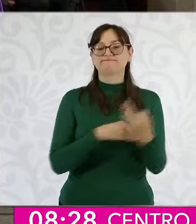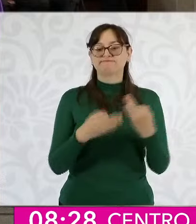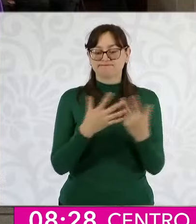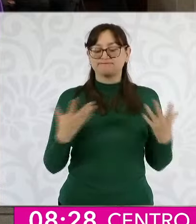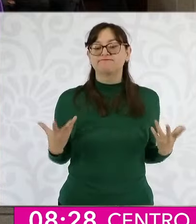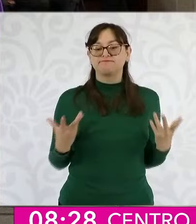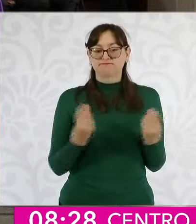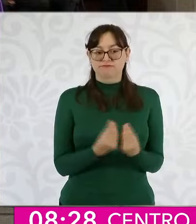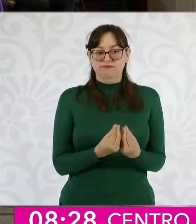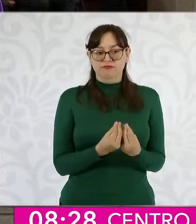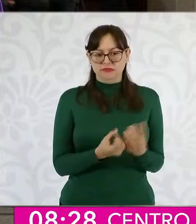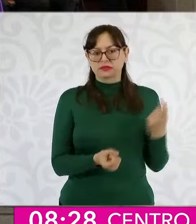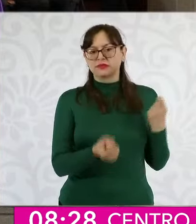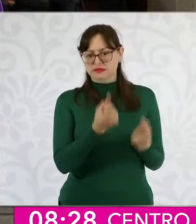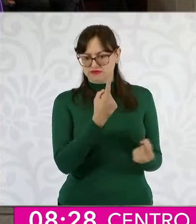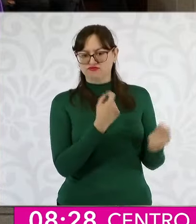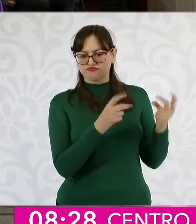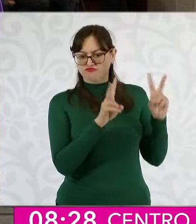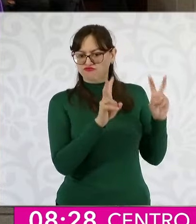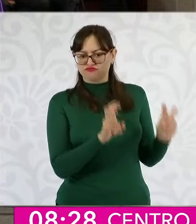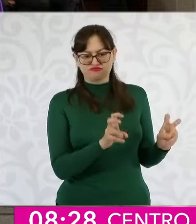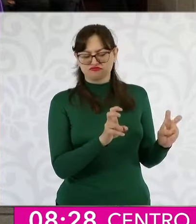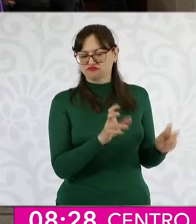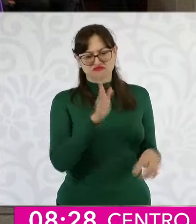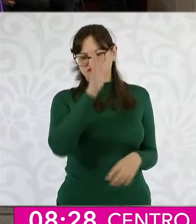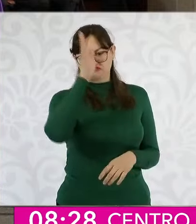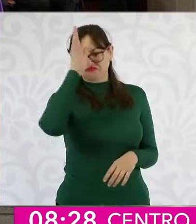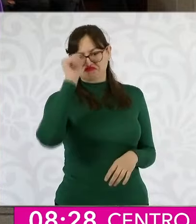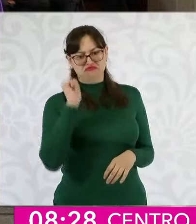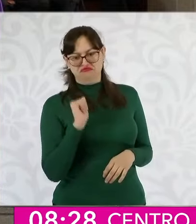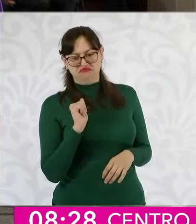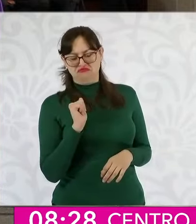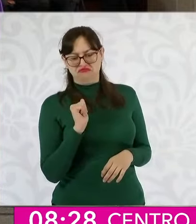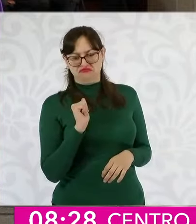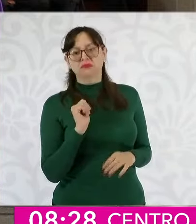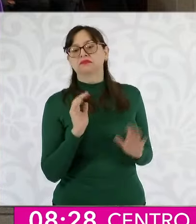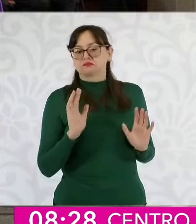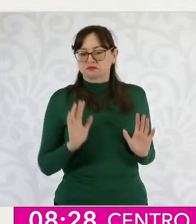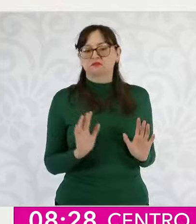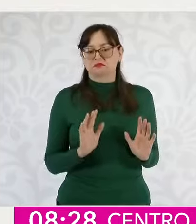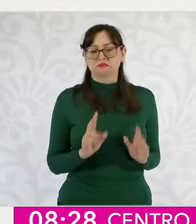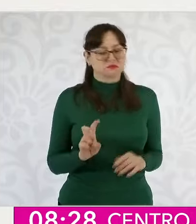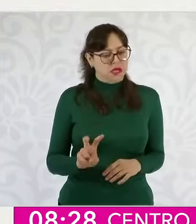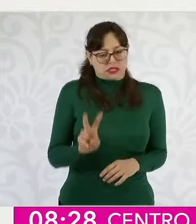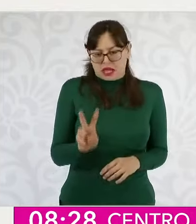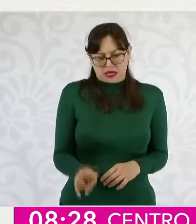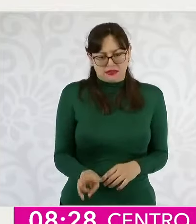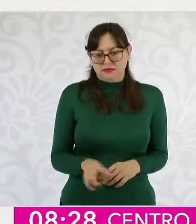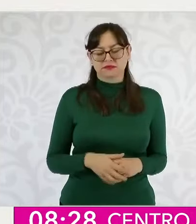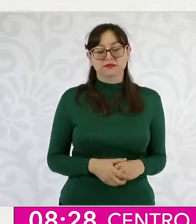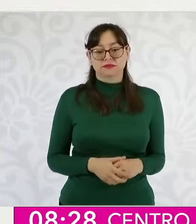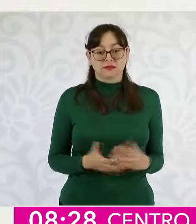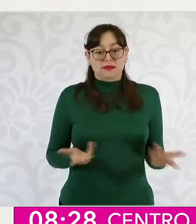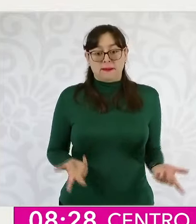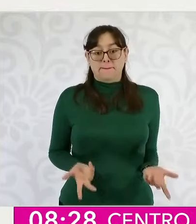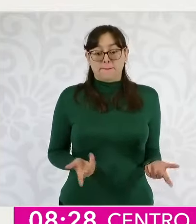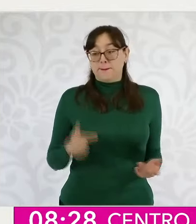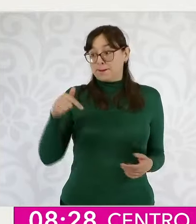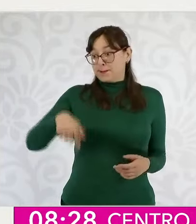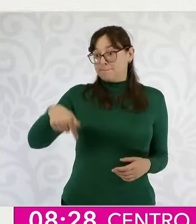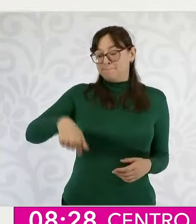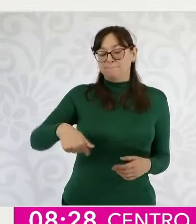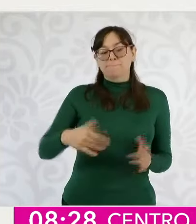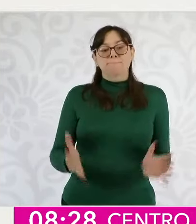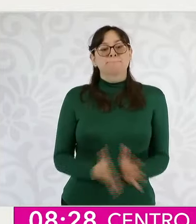que habrá cosas en las que no, yo lo dije en la campaña. Habrá cosas en las que no estamos de acuerdo y qué bueno, porque México es